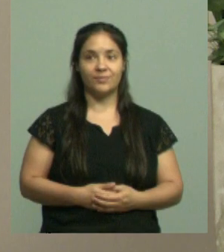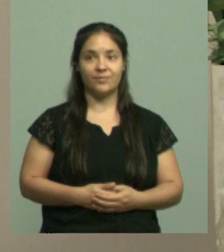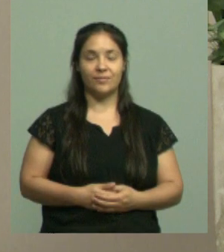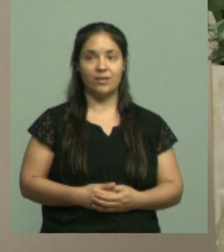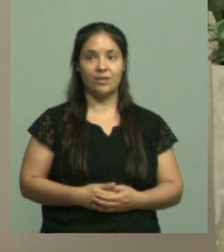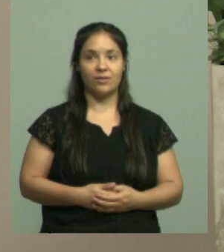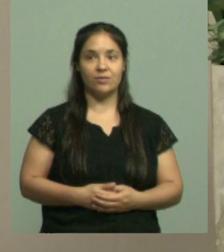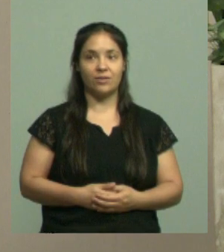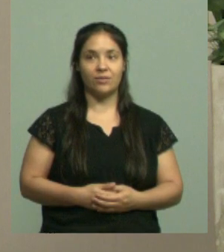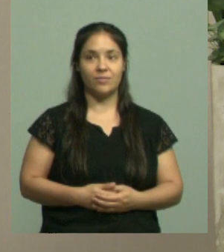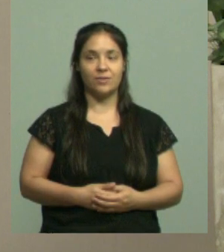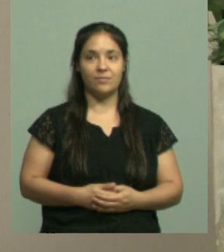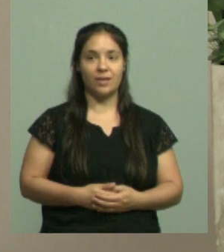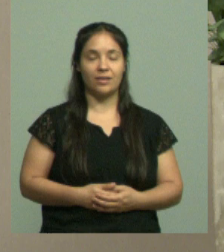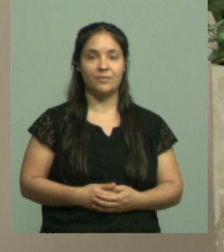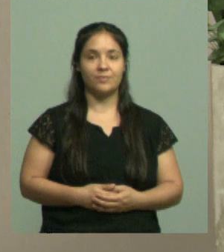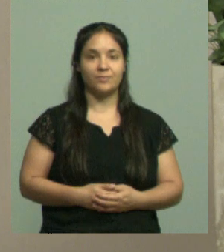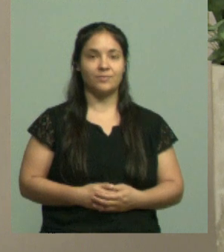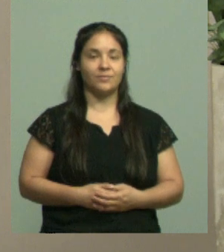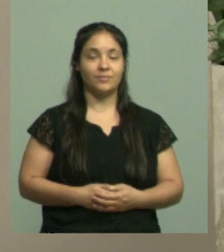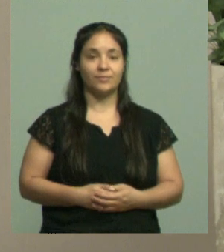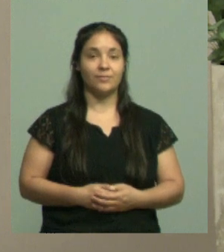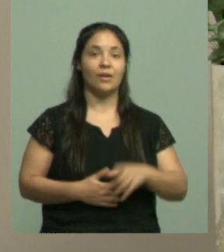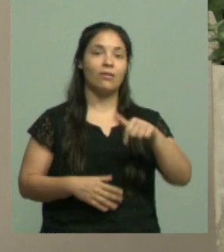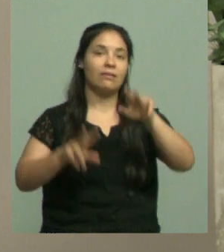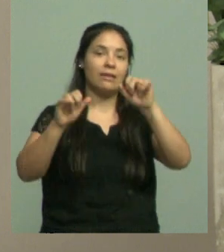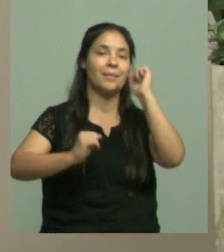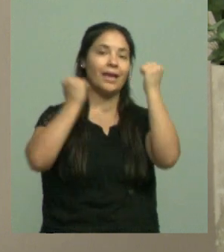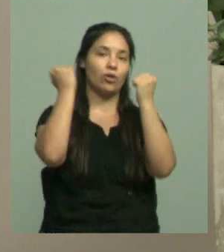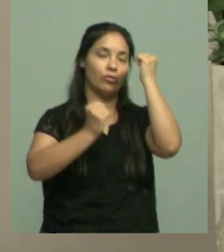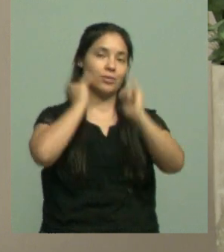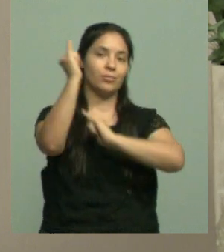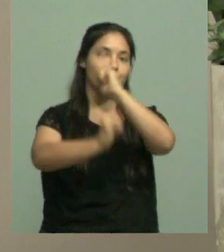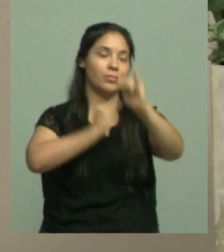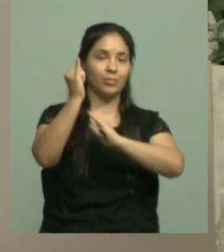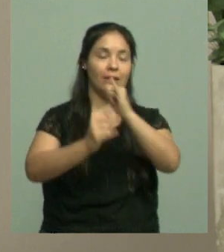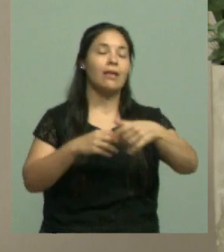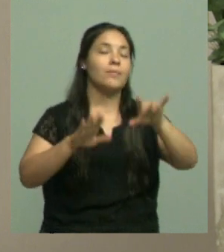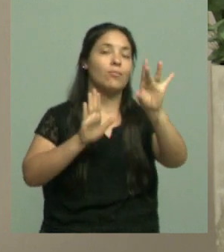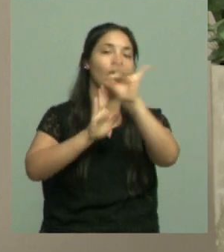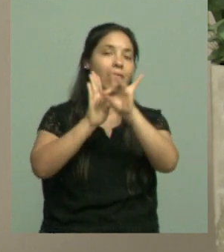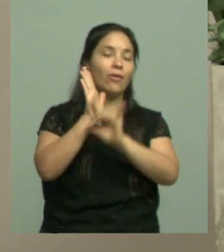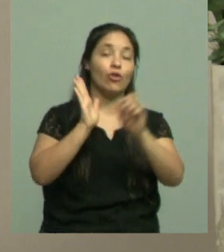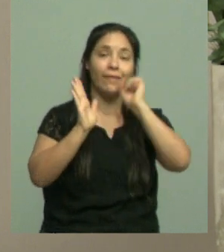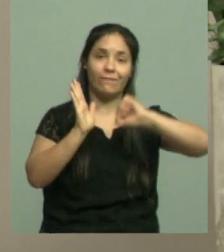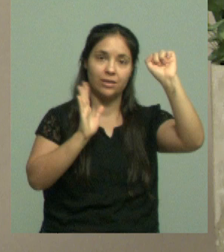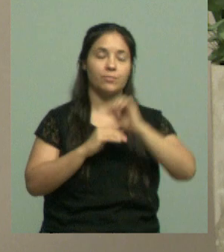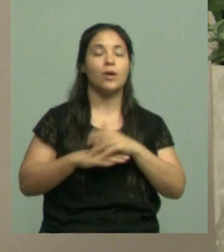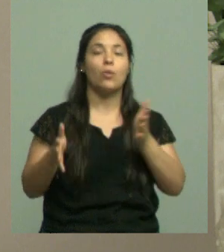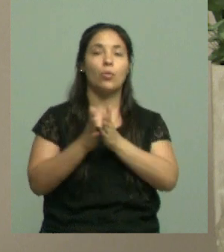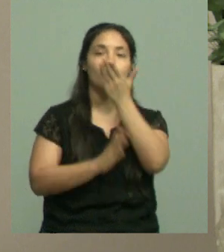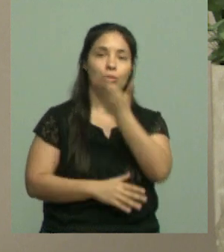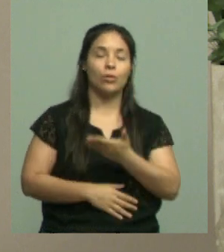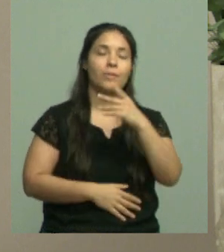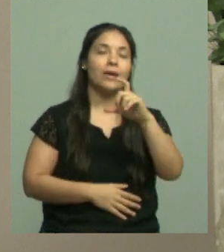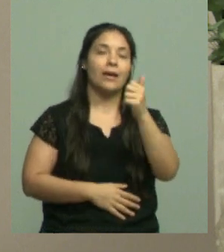Bueno, aquí estamos en este nuevo bloque de apuntes. Vamos a hablar de economía, de los datos de la inflación, pero lo vamos a hacer y la vamos a presentar con Karina